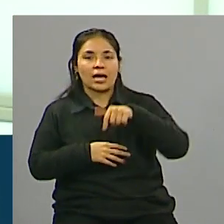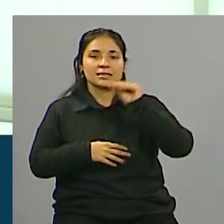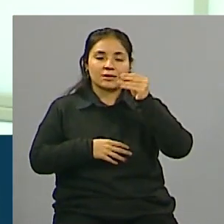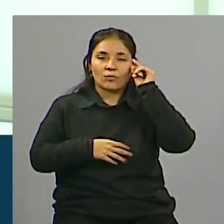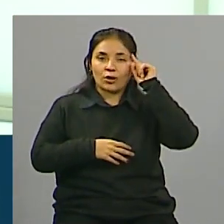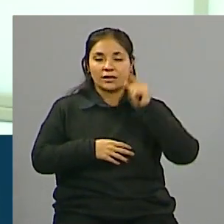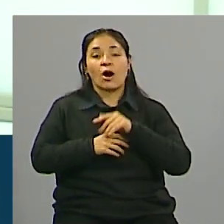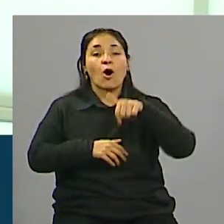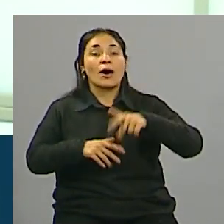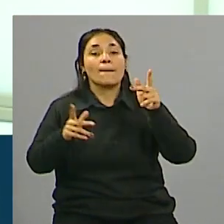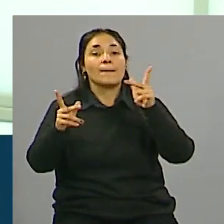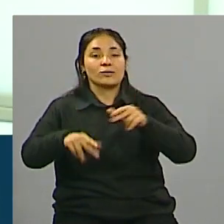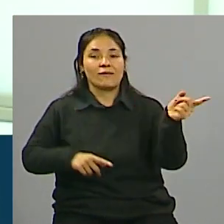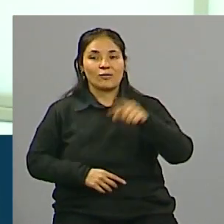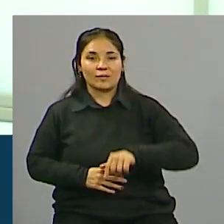enseguida volvemos con más programa.